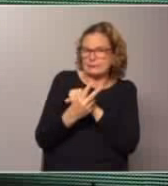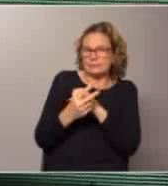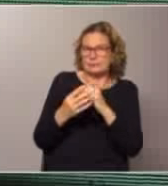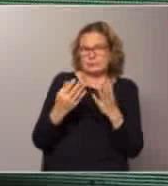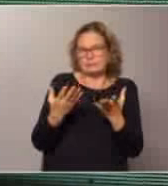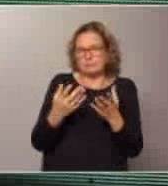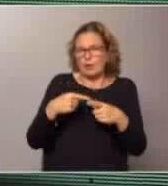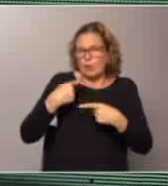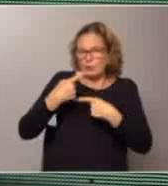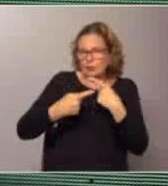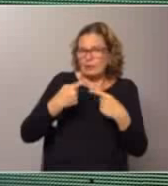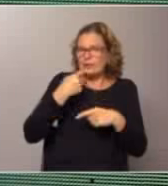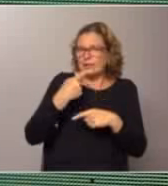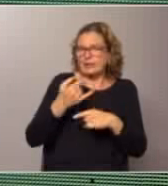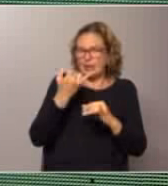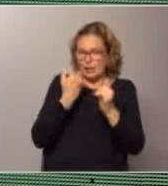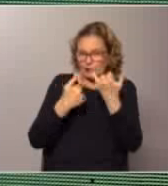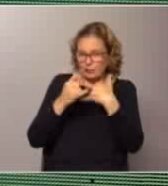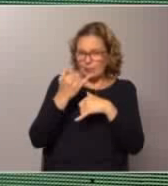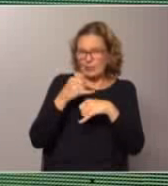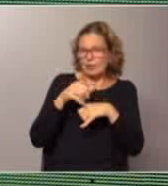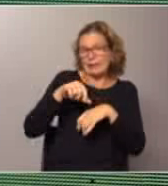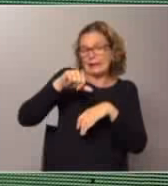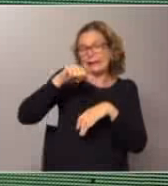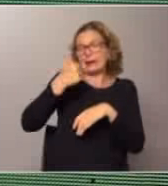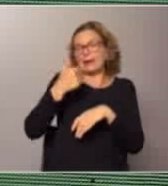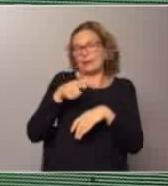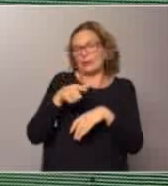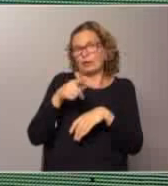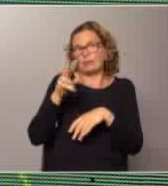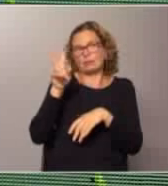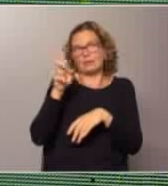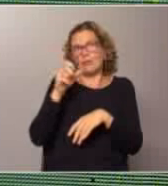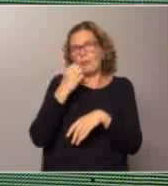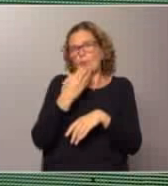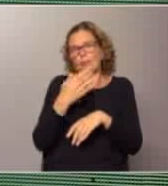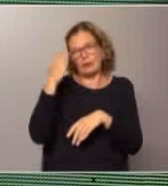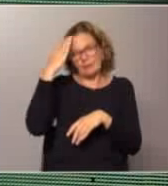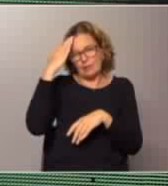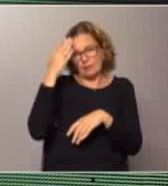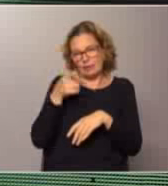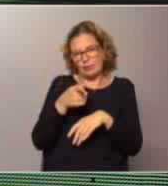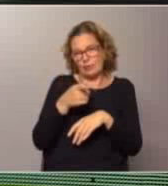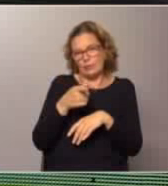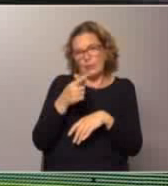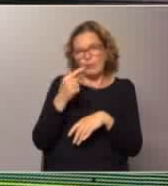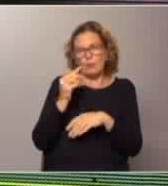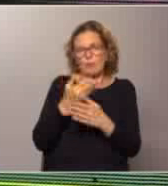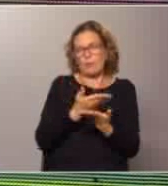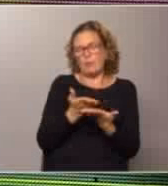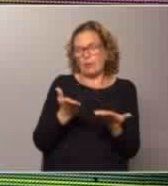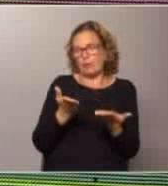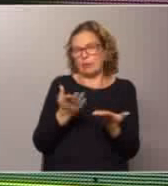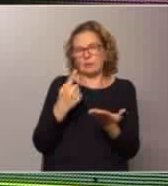estos procesos y esto que les comentaba de la información y la recompensa tiene mucho que ver porque el saber eso pone un poco en perspectiva de c's